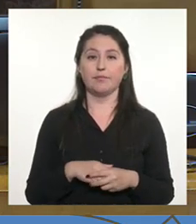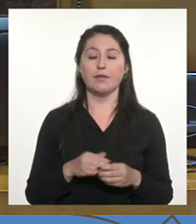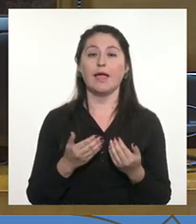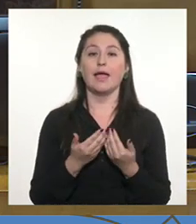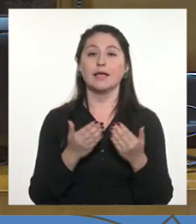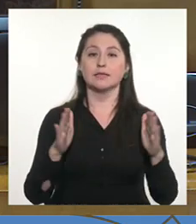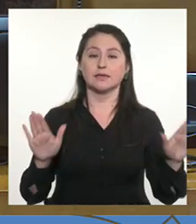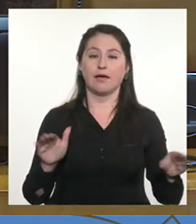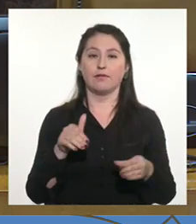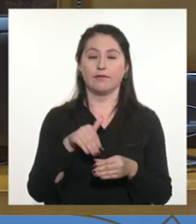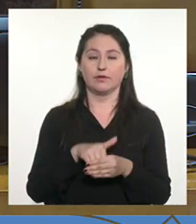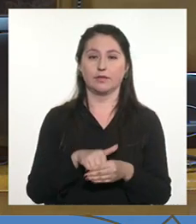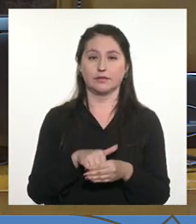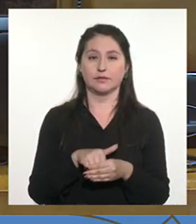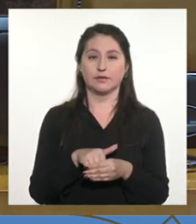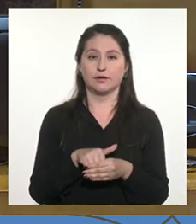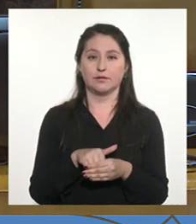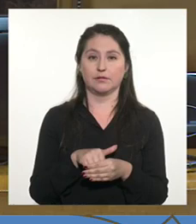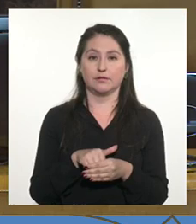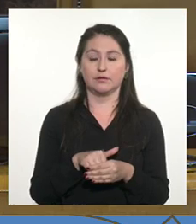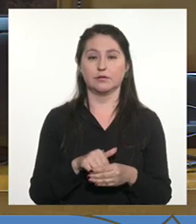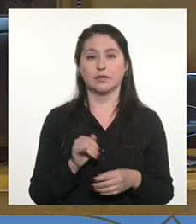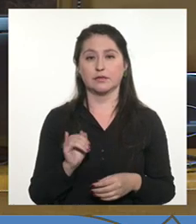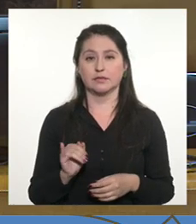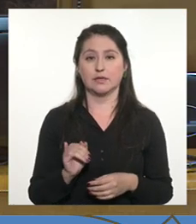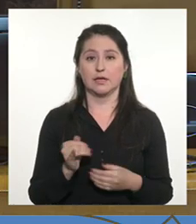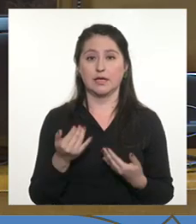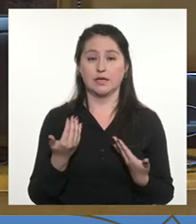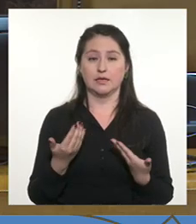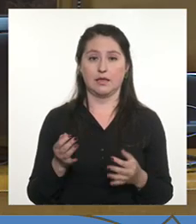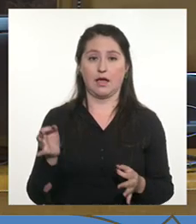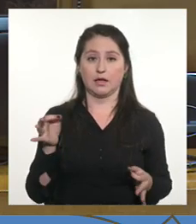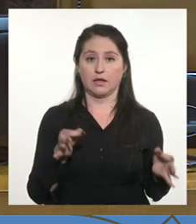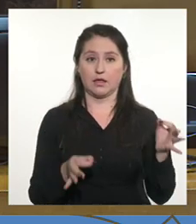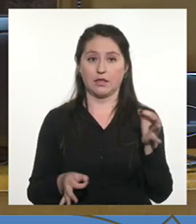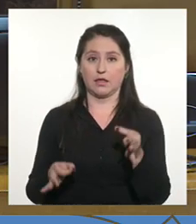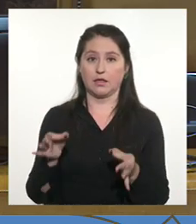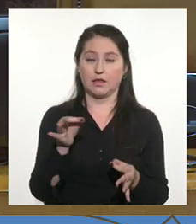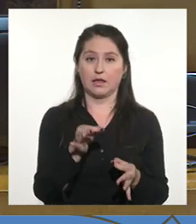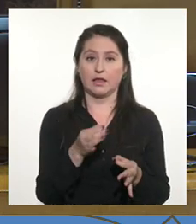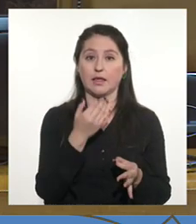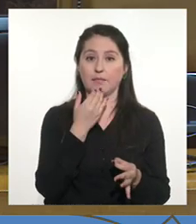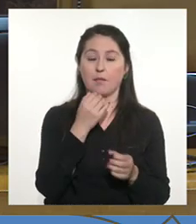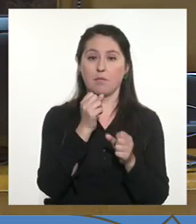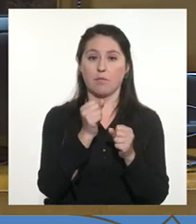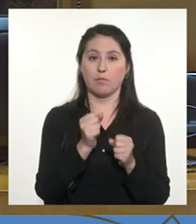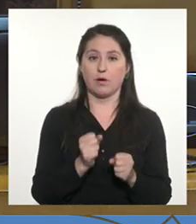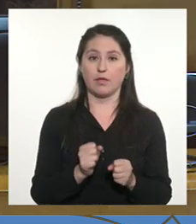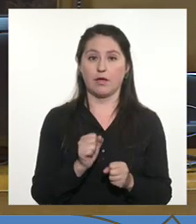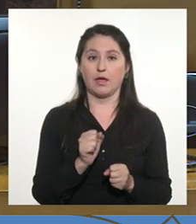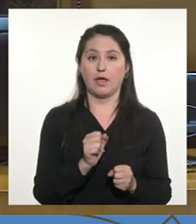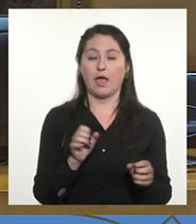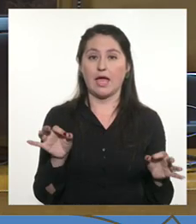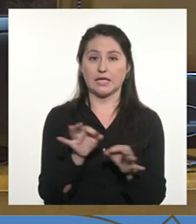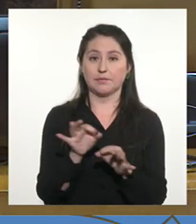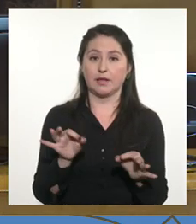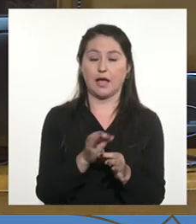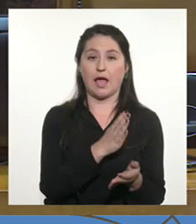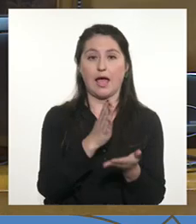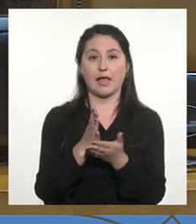votación o sea claro y los que han hablado en general también puede fundamentar su voto hasta por cinco minutos